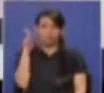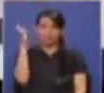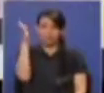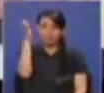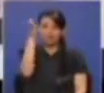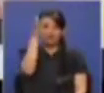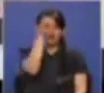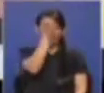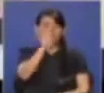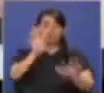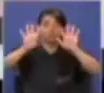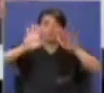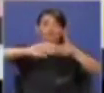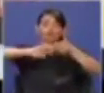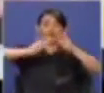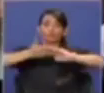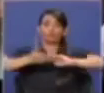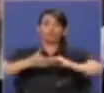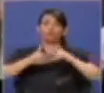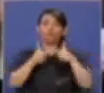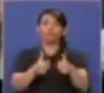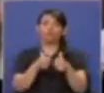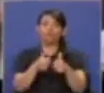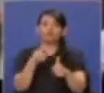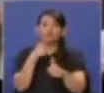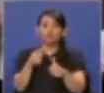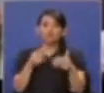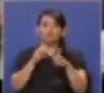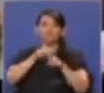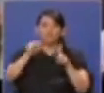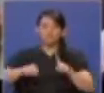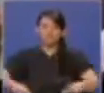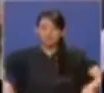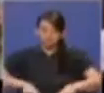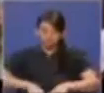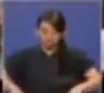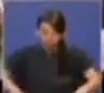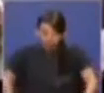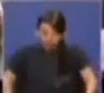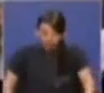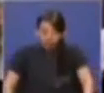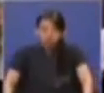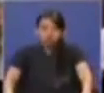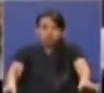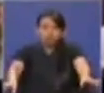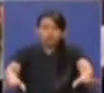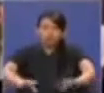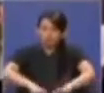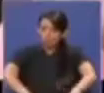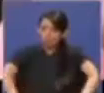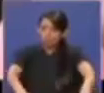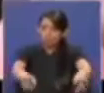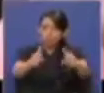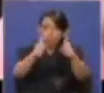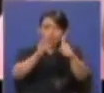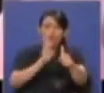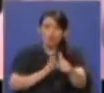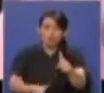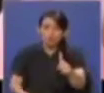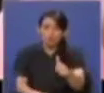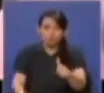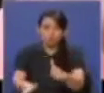9 comunidades que se beneficiaron con un sistema de alcantarillado sanitario, con inversiones que superan